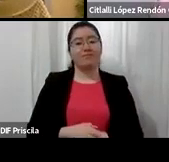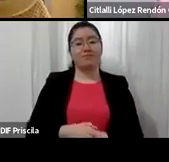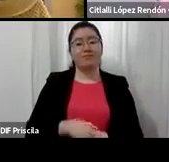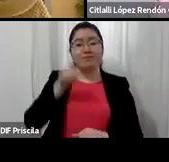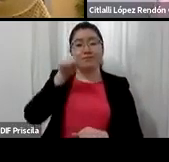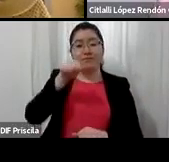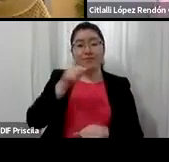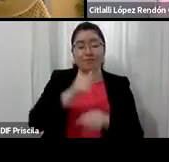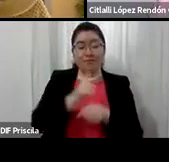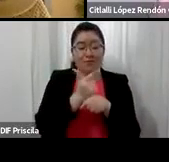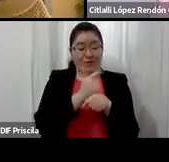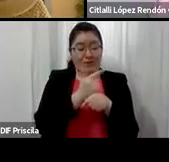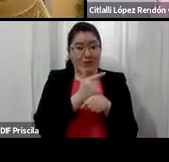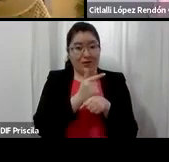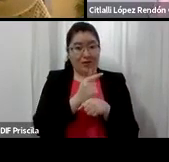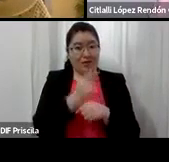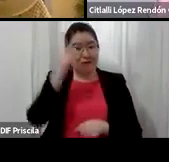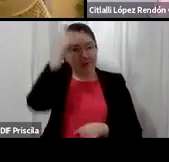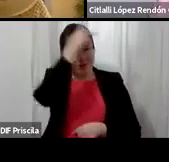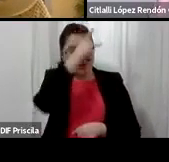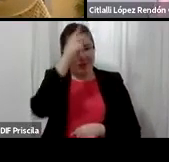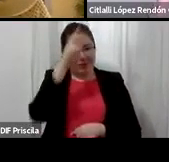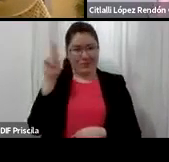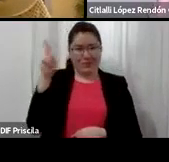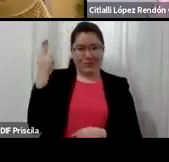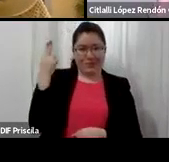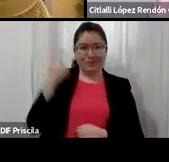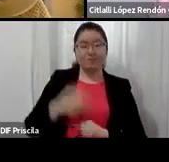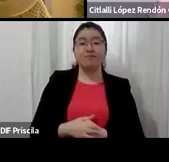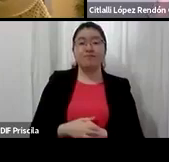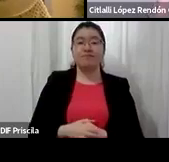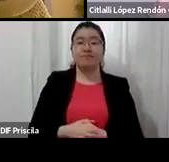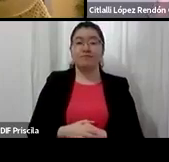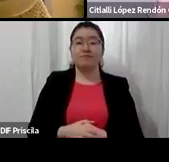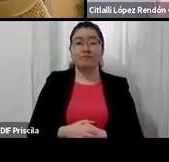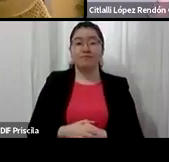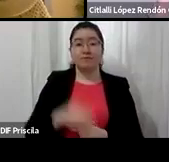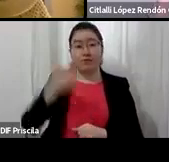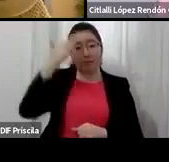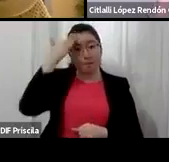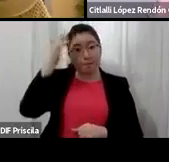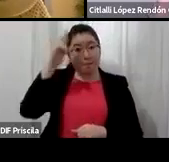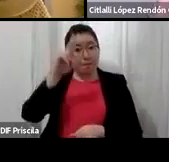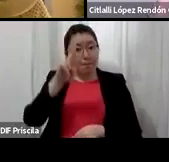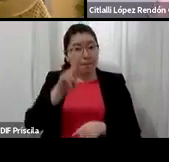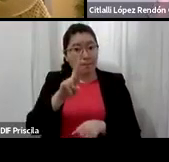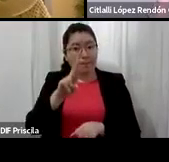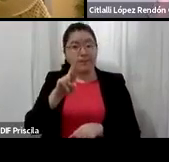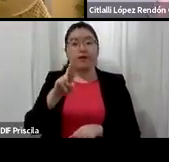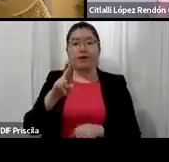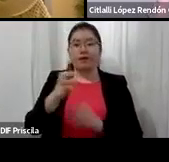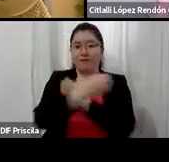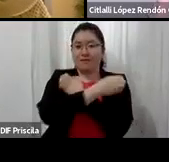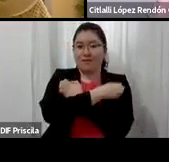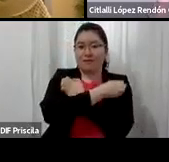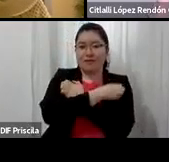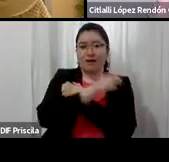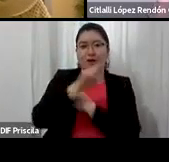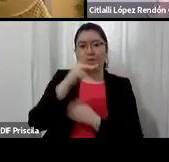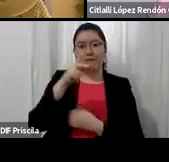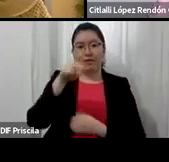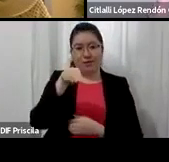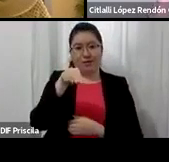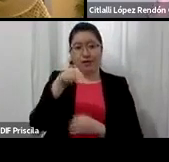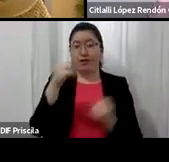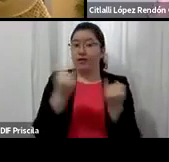es licenciada en Psicología por la UNAM, cuenta con una maestría en Educación por la UPN y es candidata a doctora en